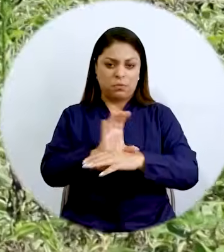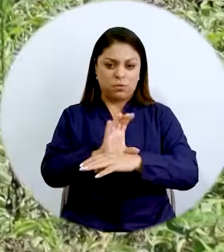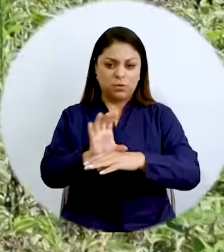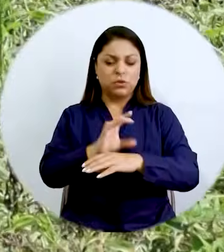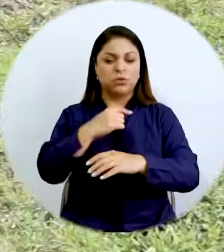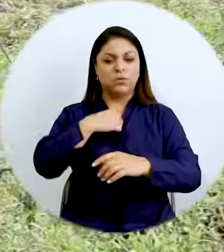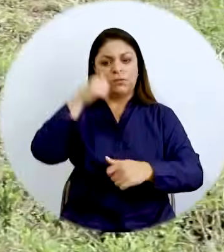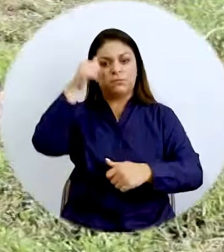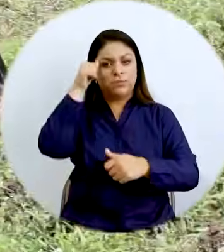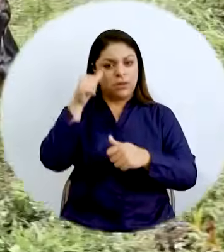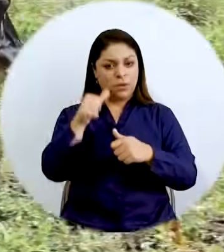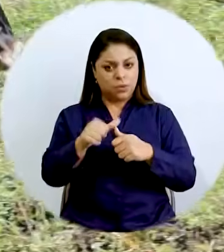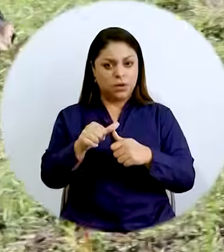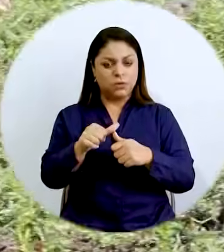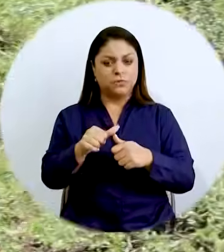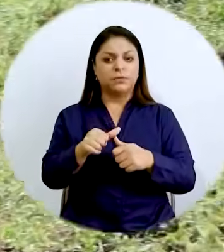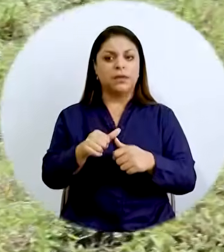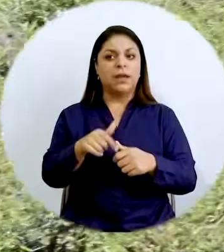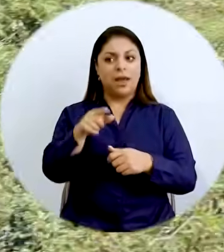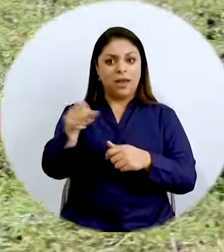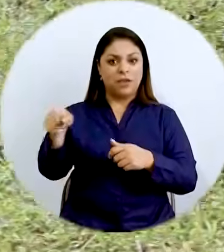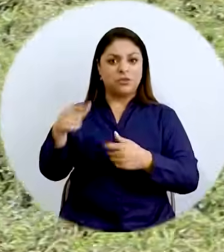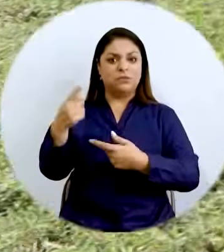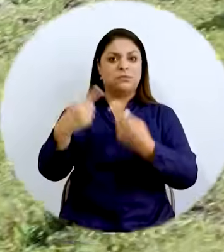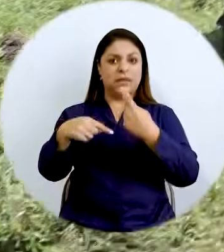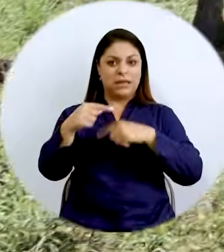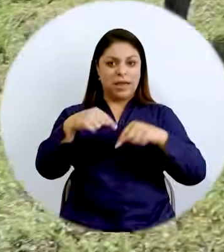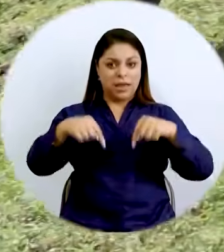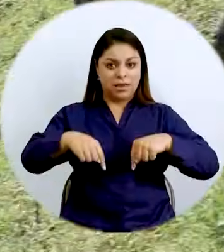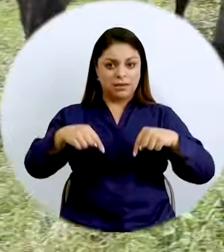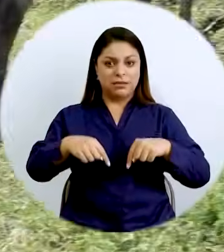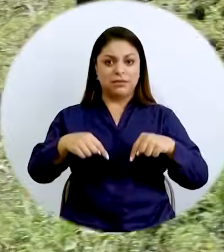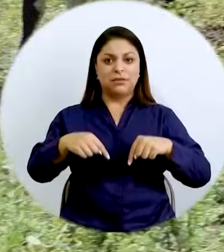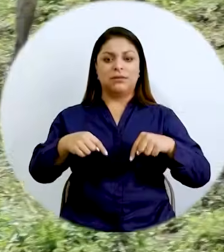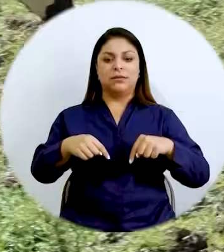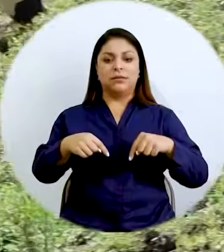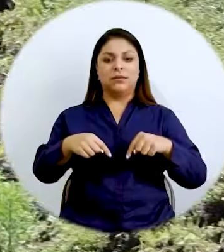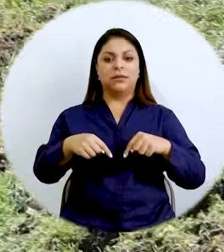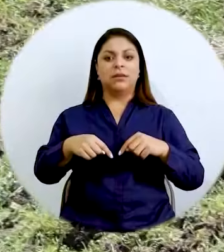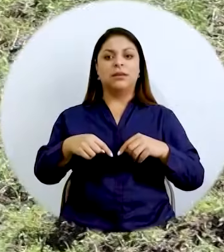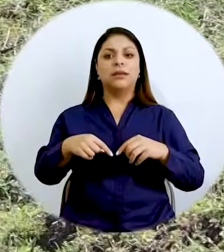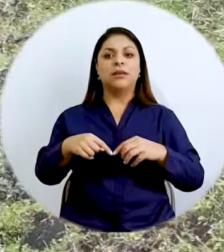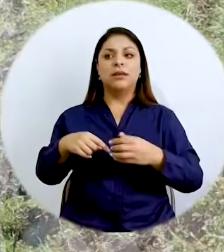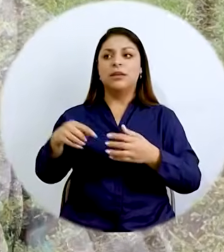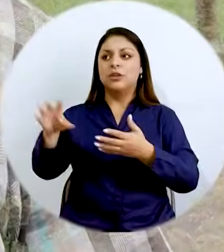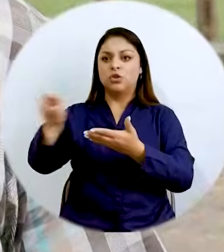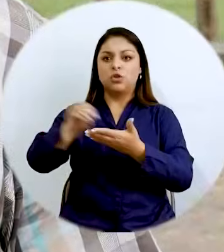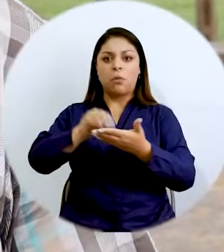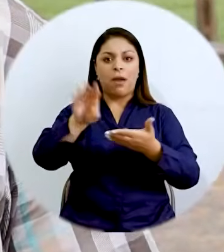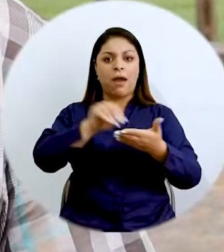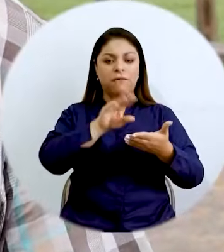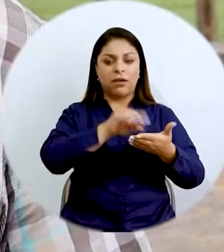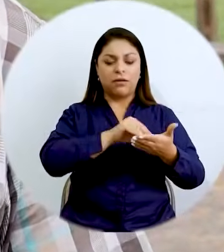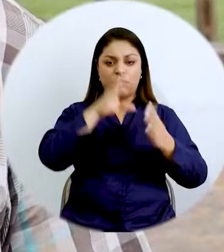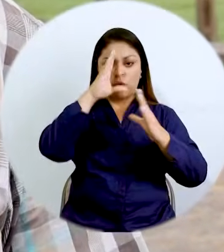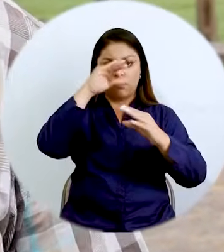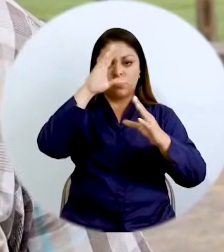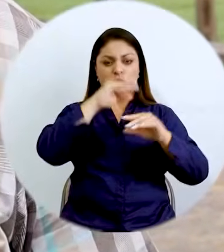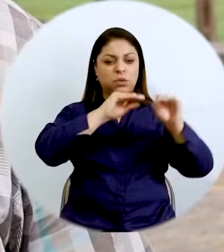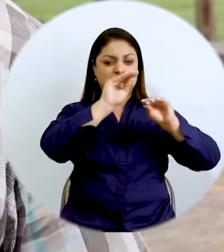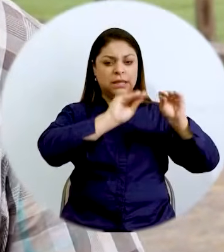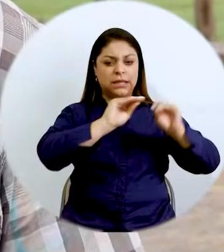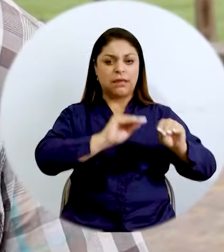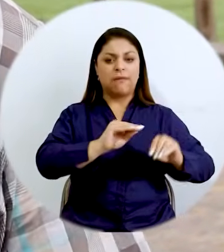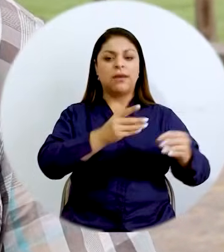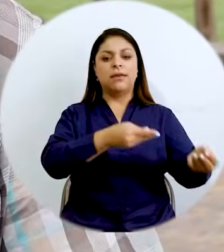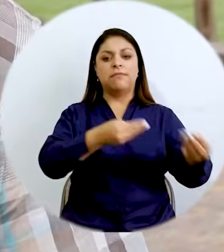una computadora, ¿verdad? Y me acuerdo, tengo recuerdos de cuando ellos venían aquí, tomaban